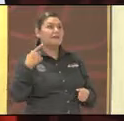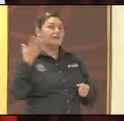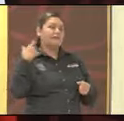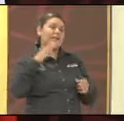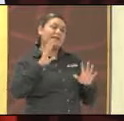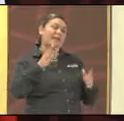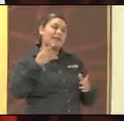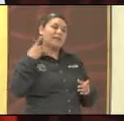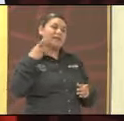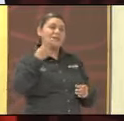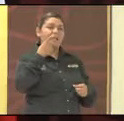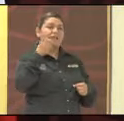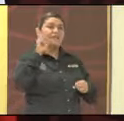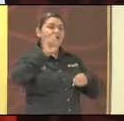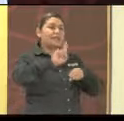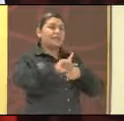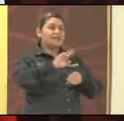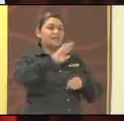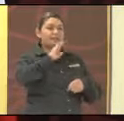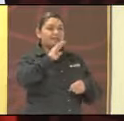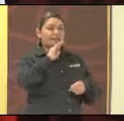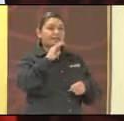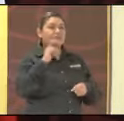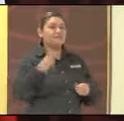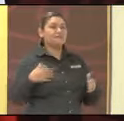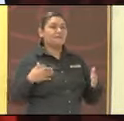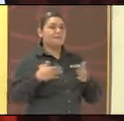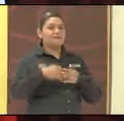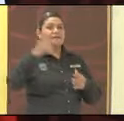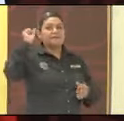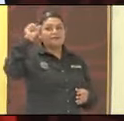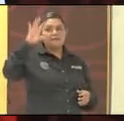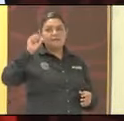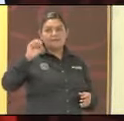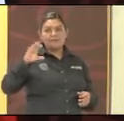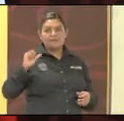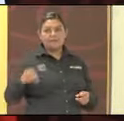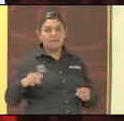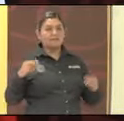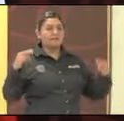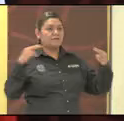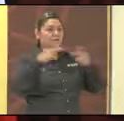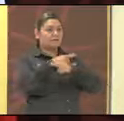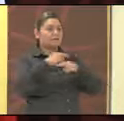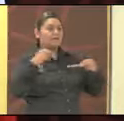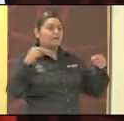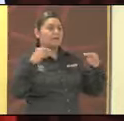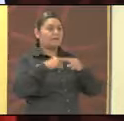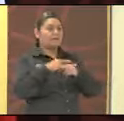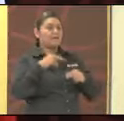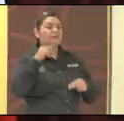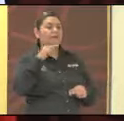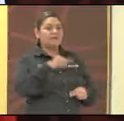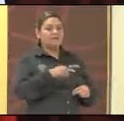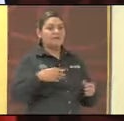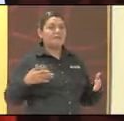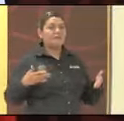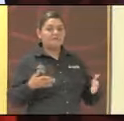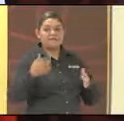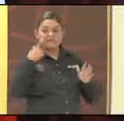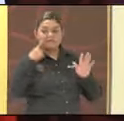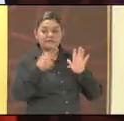ya comentó mi esposa, y el arranque de instalación de los semáforos del Boulevard Allende y Juan de la Barrera, que es lo que estaban pasando